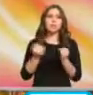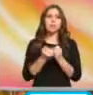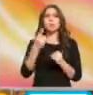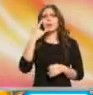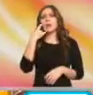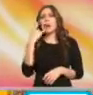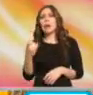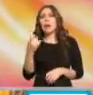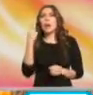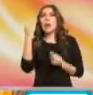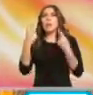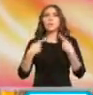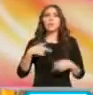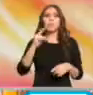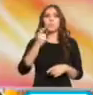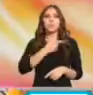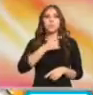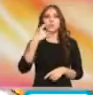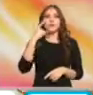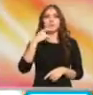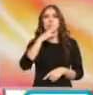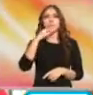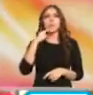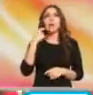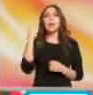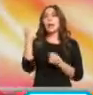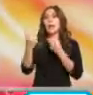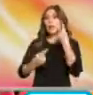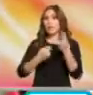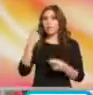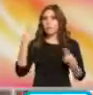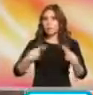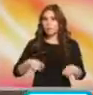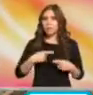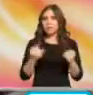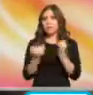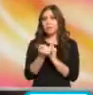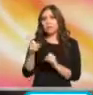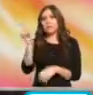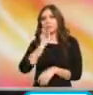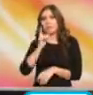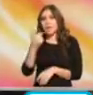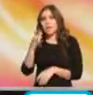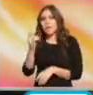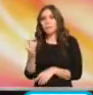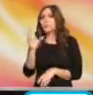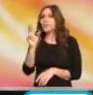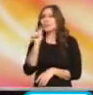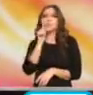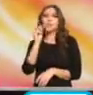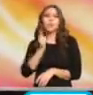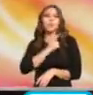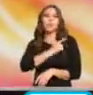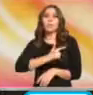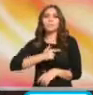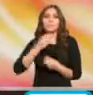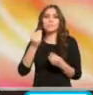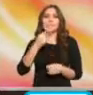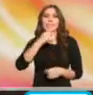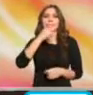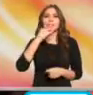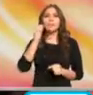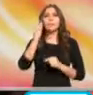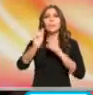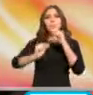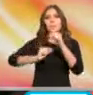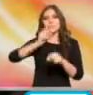mexicano Todo. Ah, no es raro. No. Algunas personas como yo todavía no estamos tan expertos con el chile, entonces ya